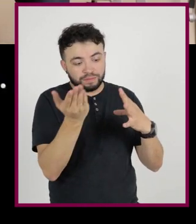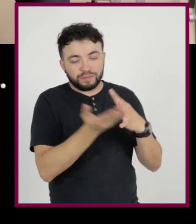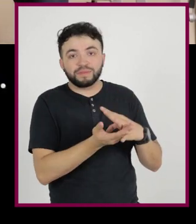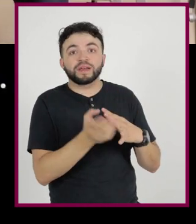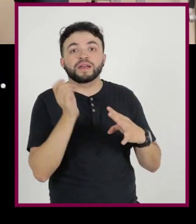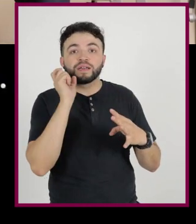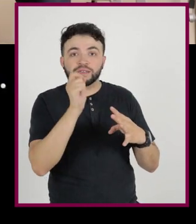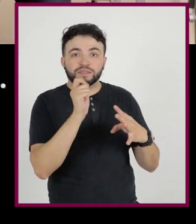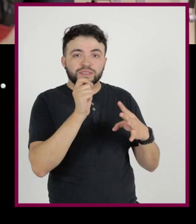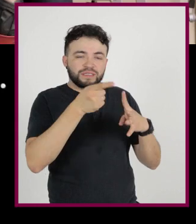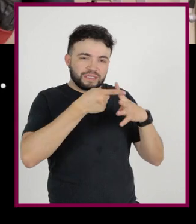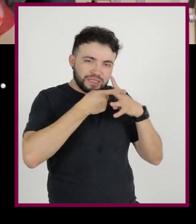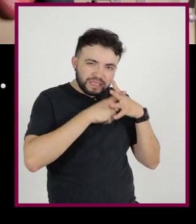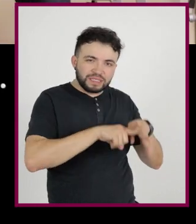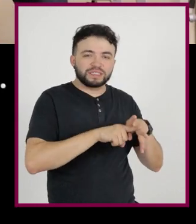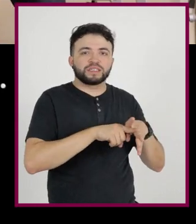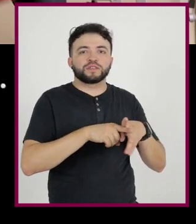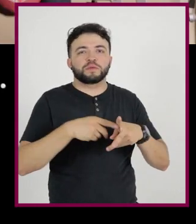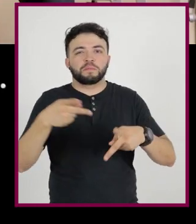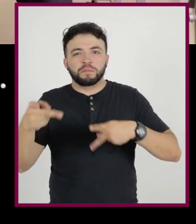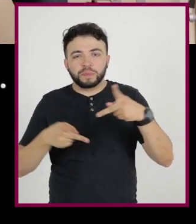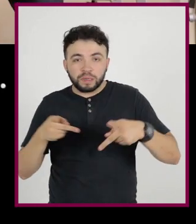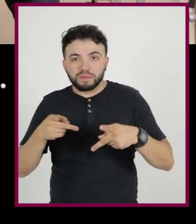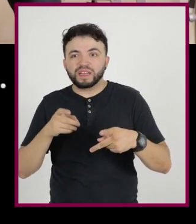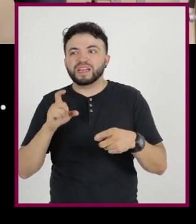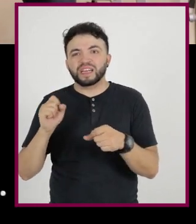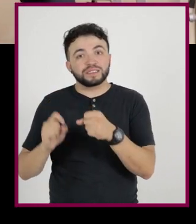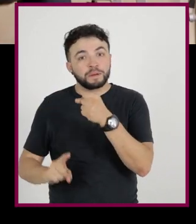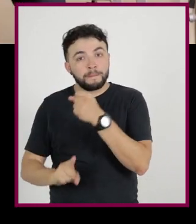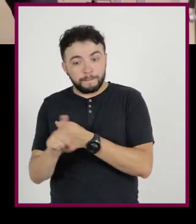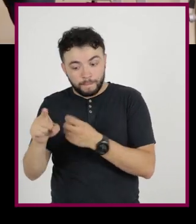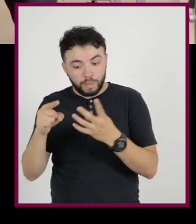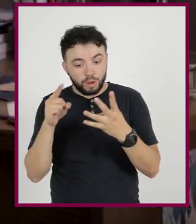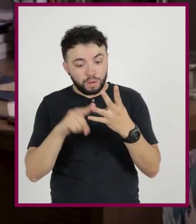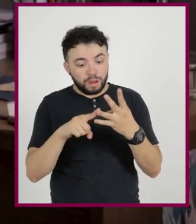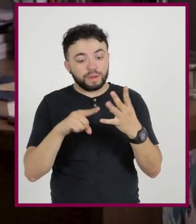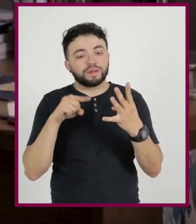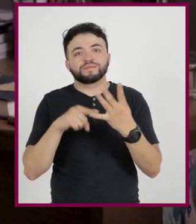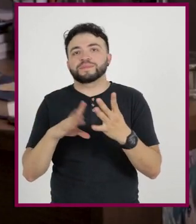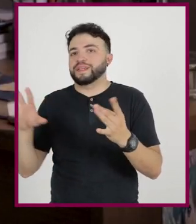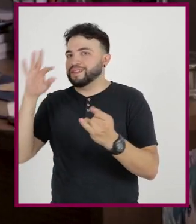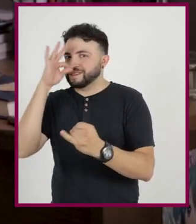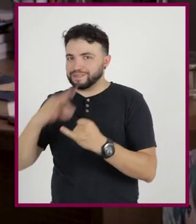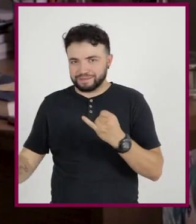planteamiento, nudo y desenlace.